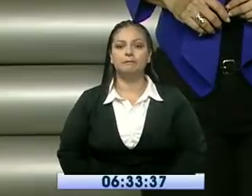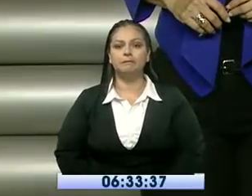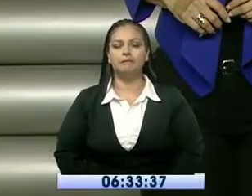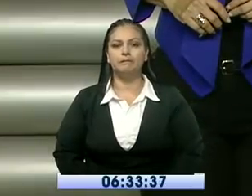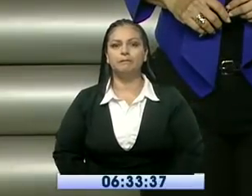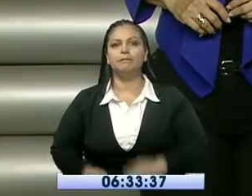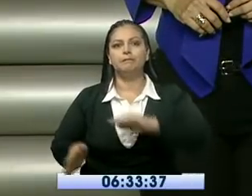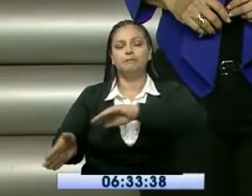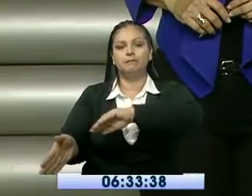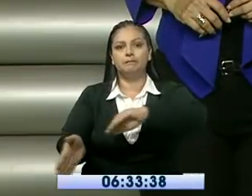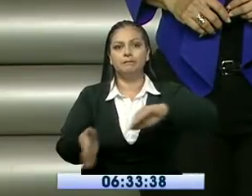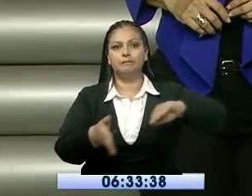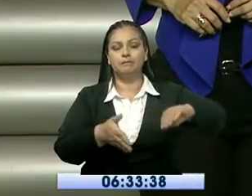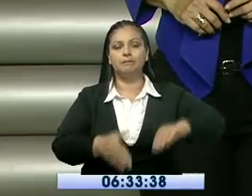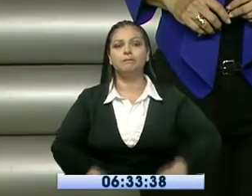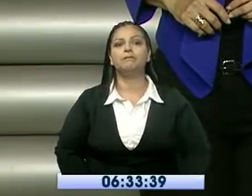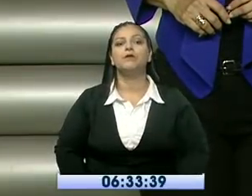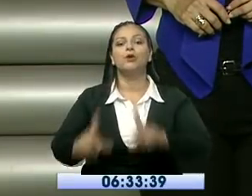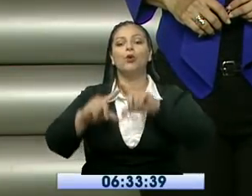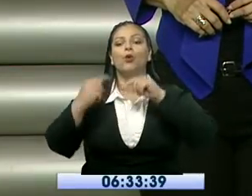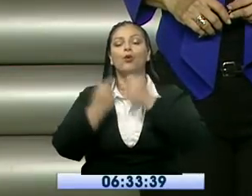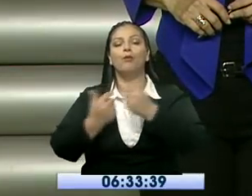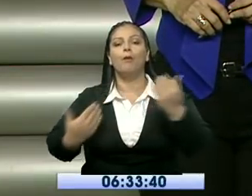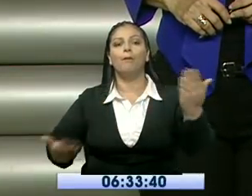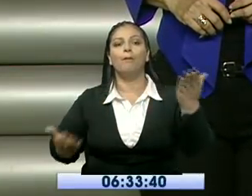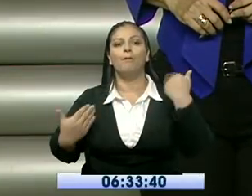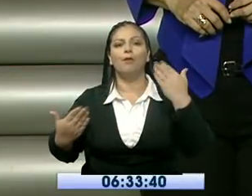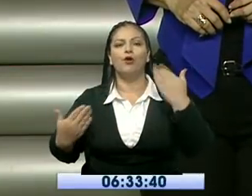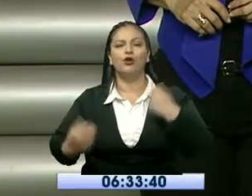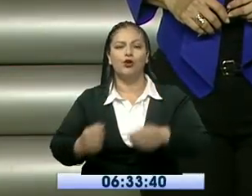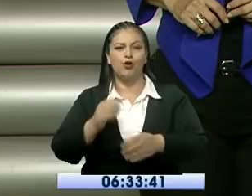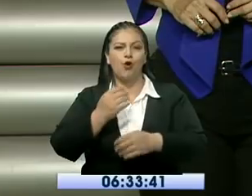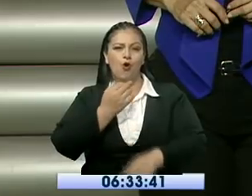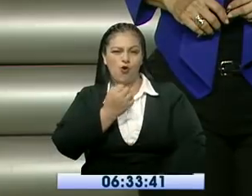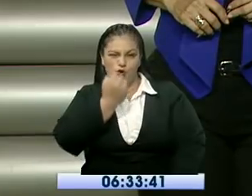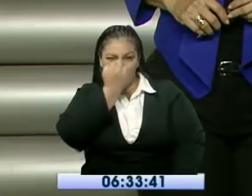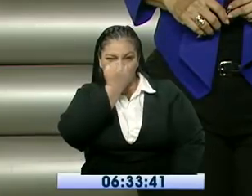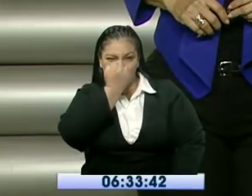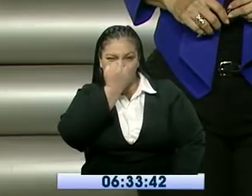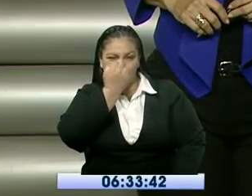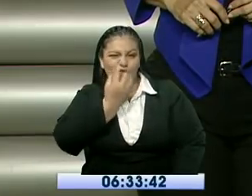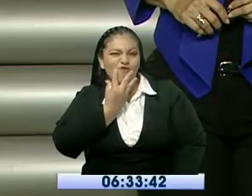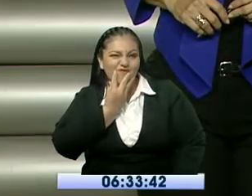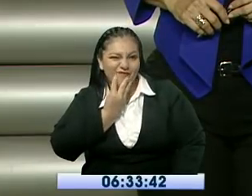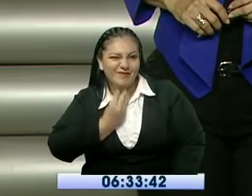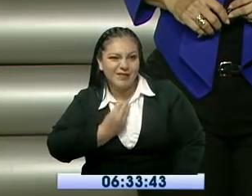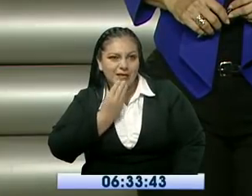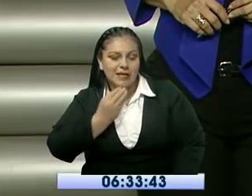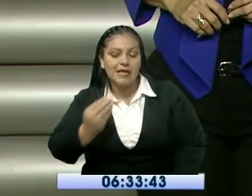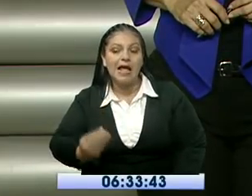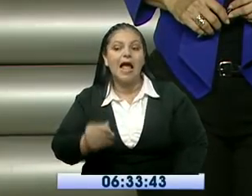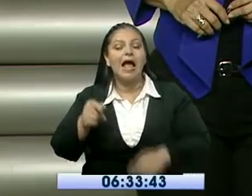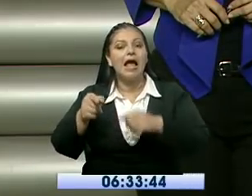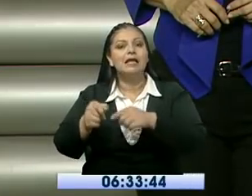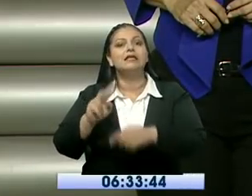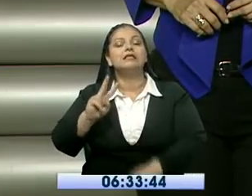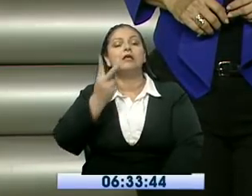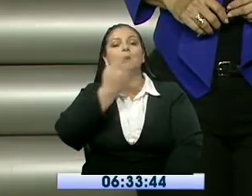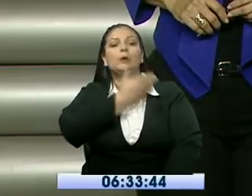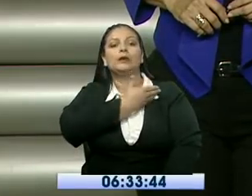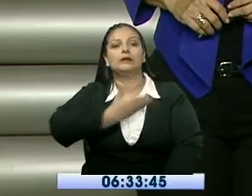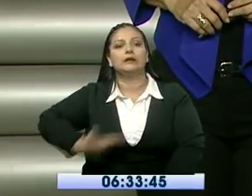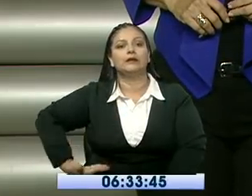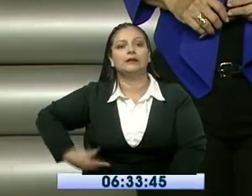La vicepresidenta María Alejandra Vicuña aseguró que el gobierno no persigue ni encubre a nadie, refiriéndose a la detención del